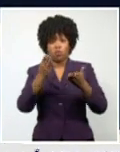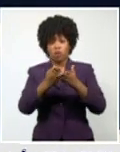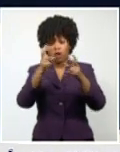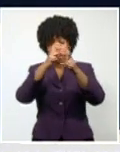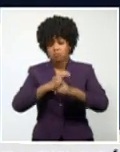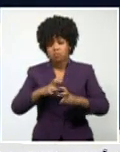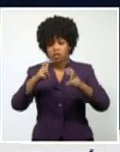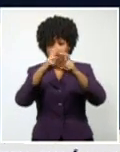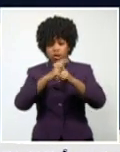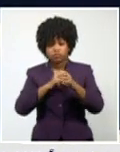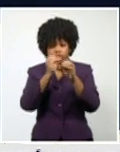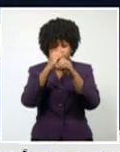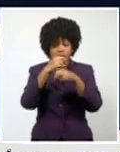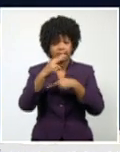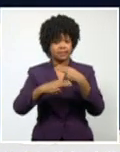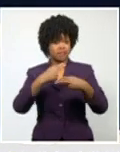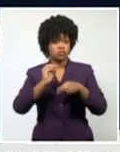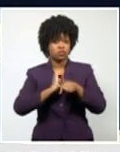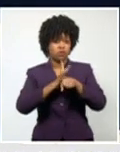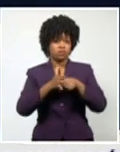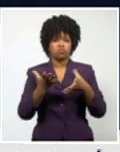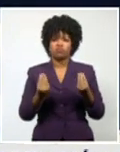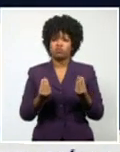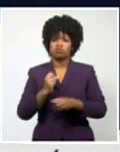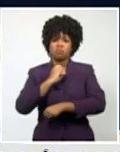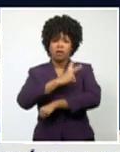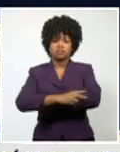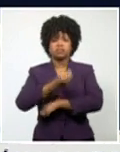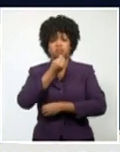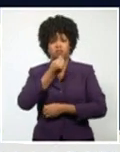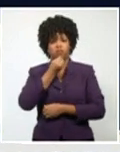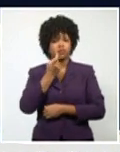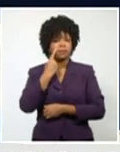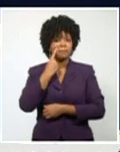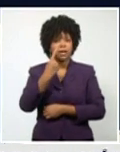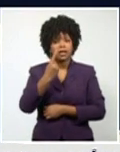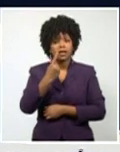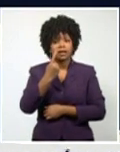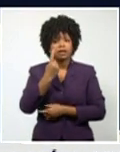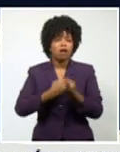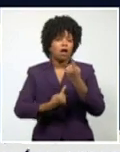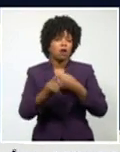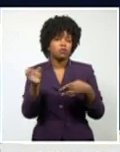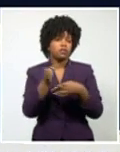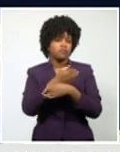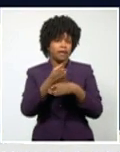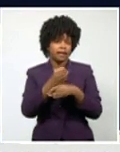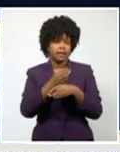han hecho del virus en muchos países permite identificar un tipo A, un tipo B, un tipo